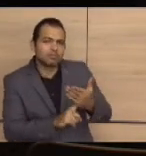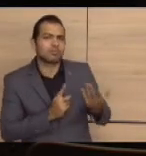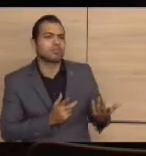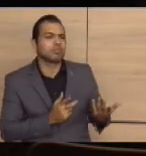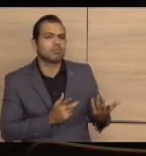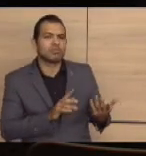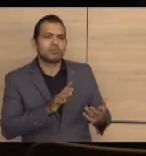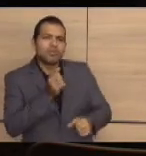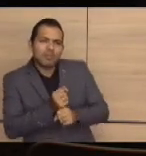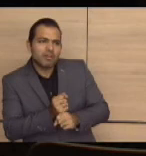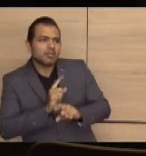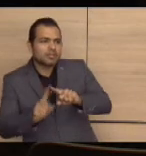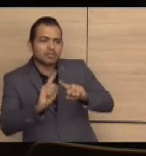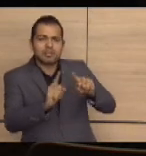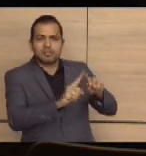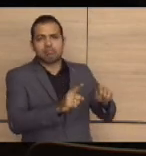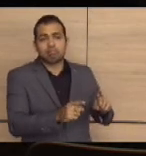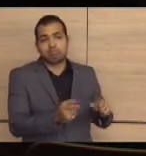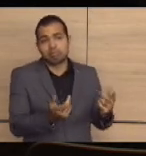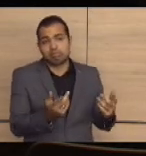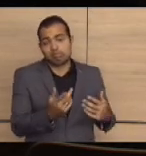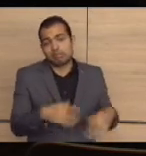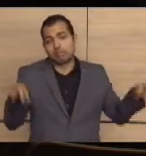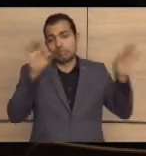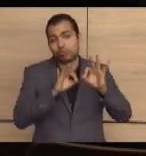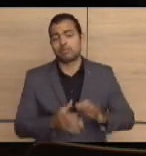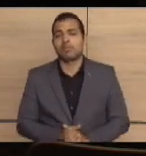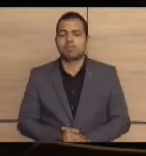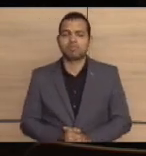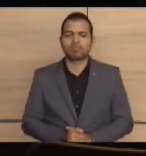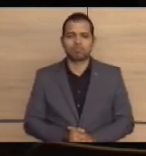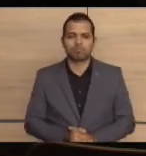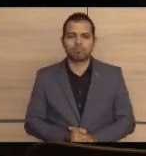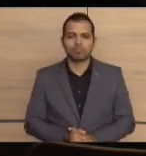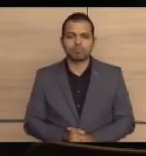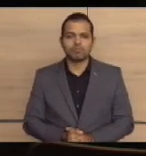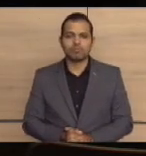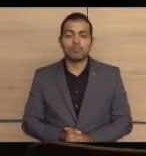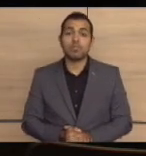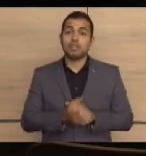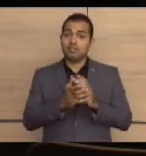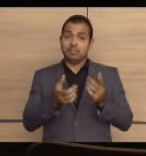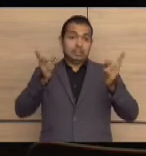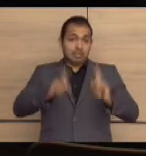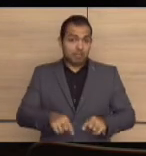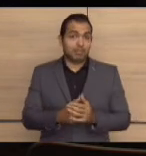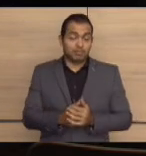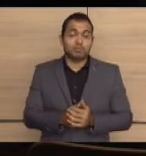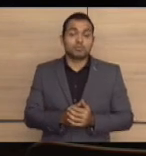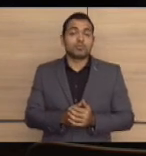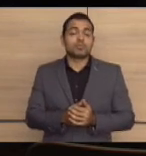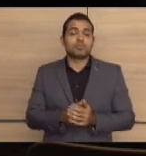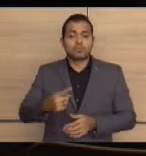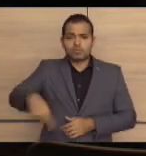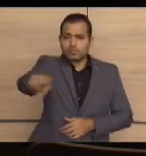y permitir más comunicación, que es evidentemente otro de los puntos donde ustedes nos dejan a nosotros una gran responsabilidad, y es